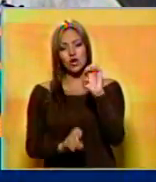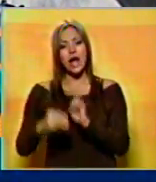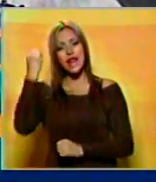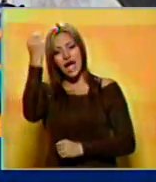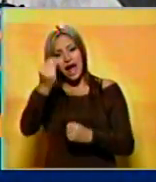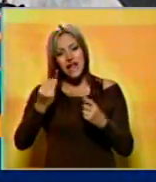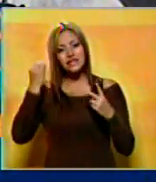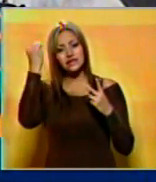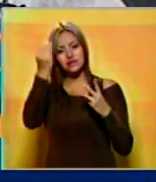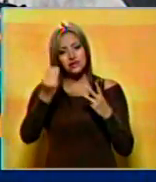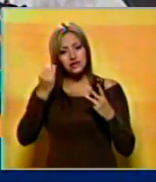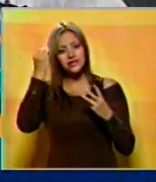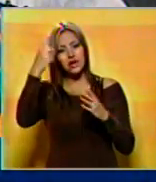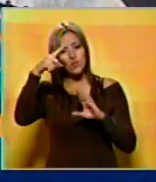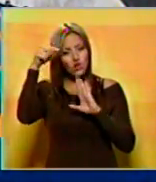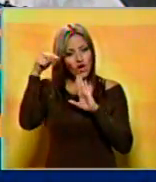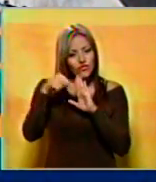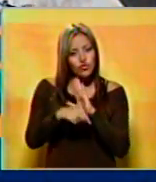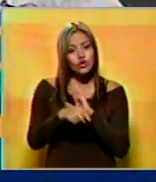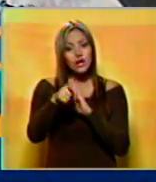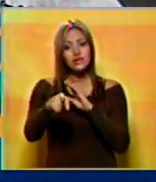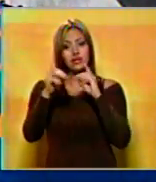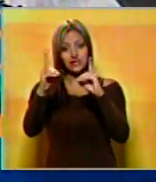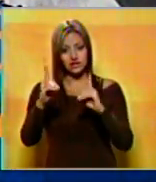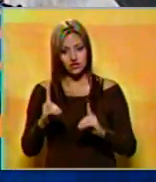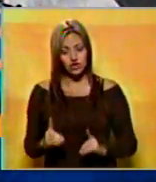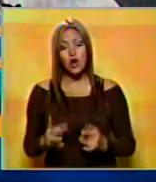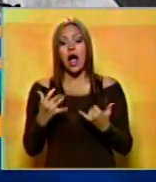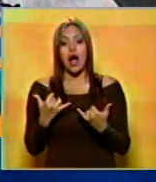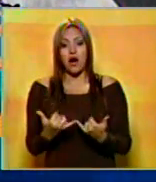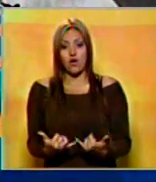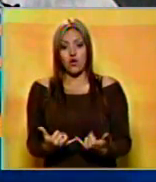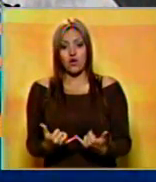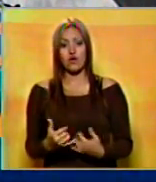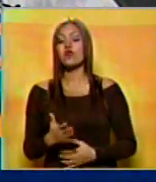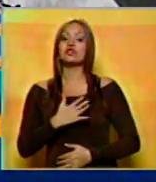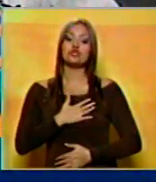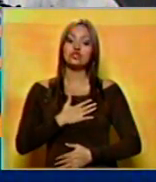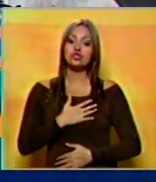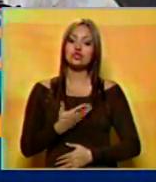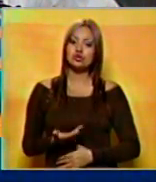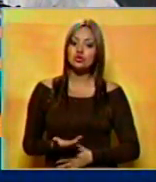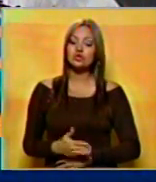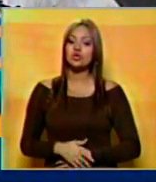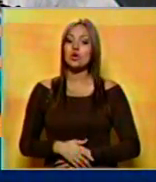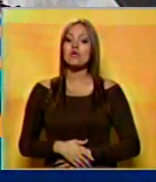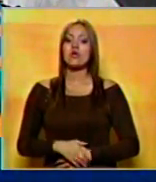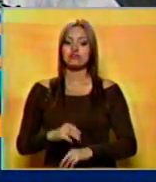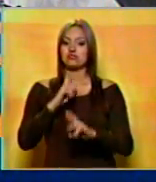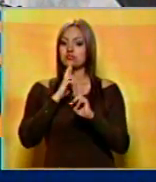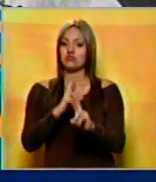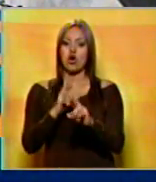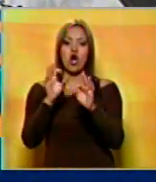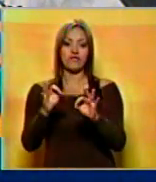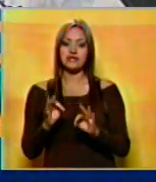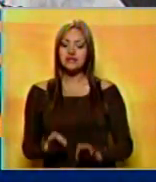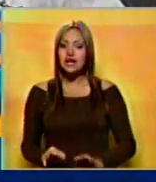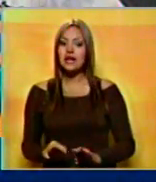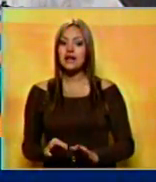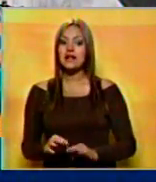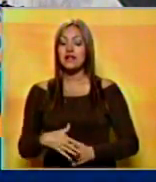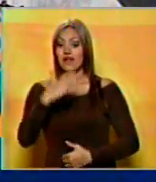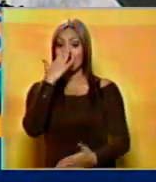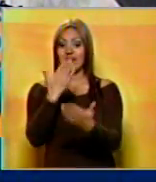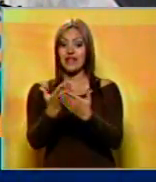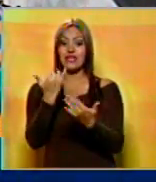análisis detallado de ese decreto, hemos llegado a la conclusión de que estamos ante